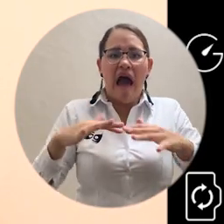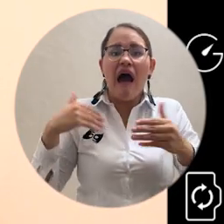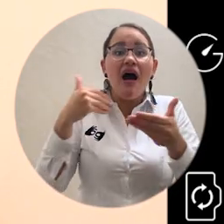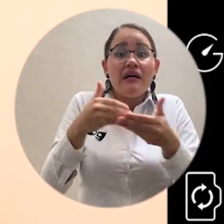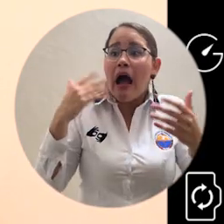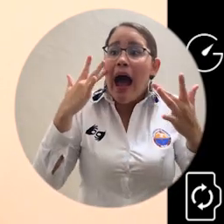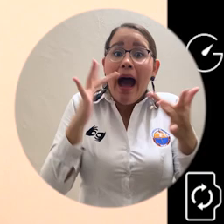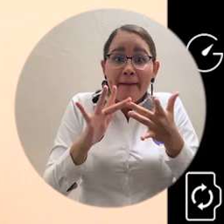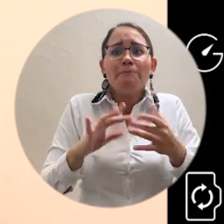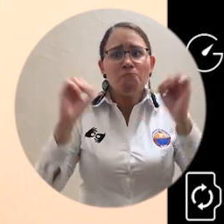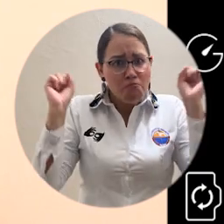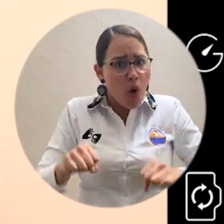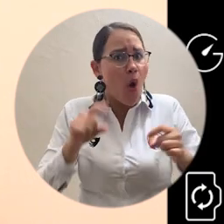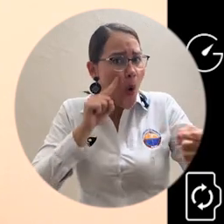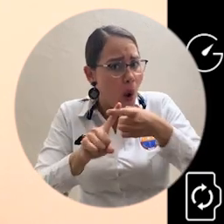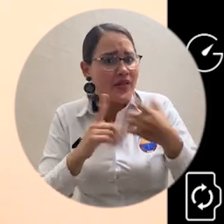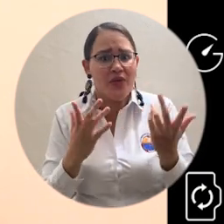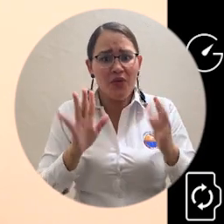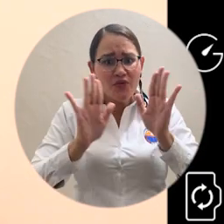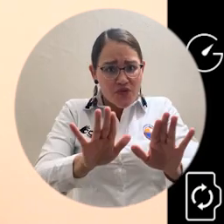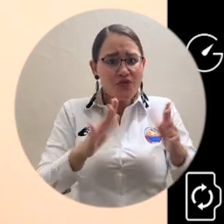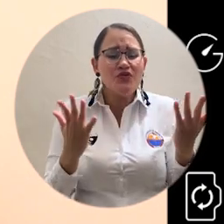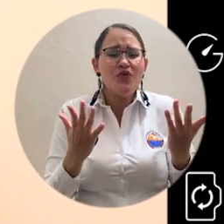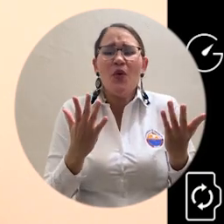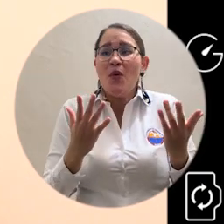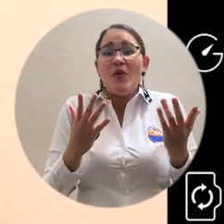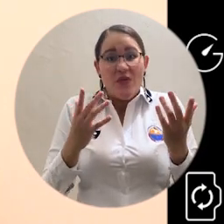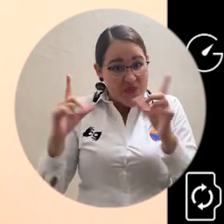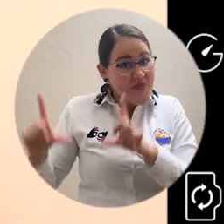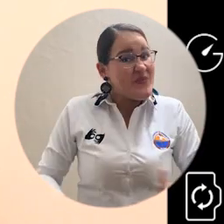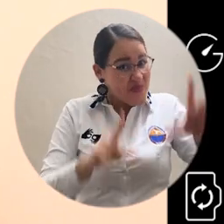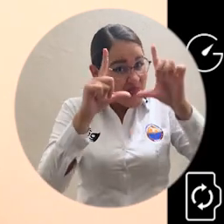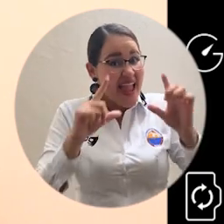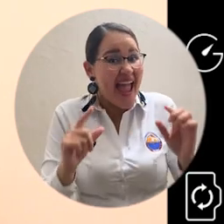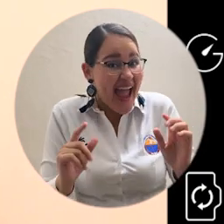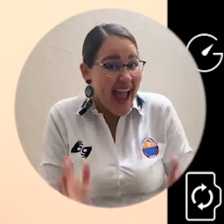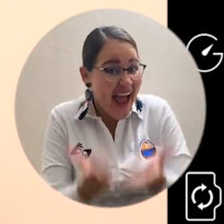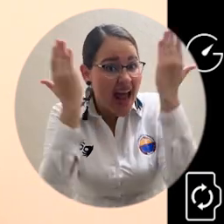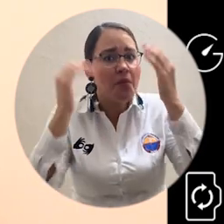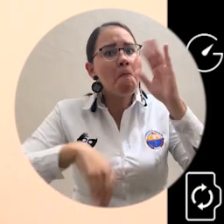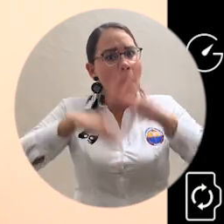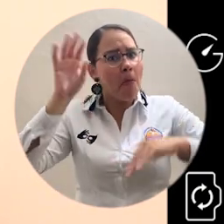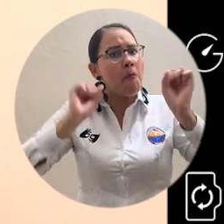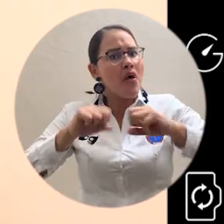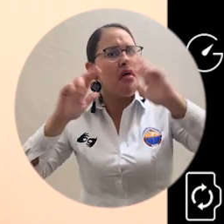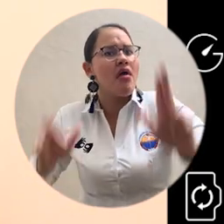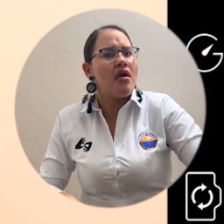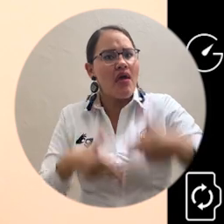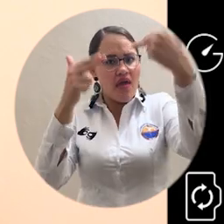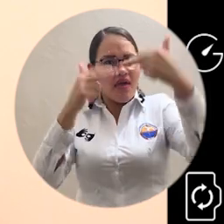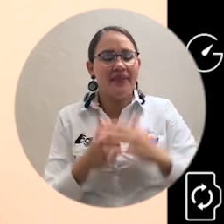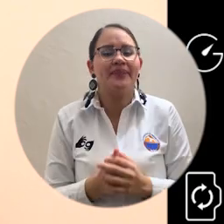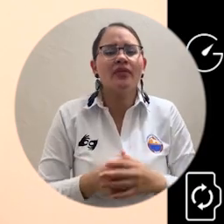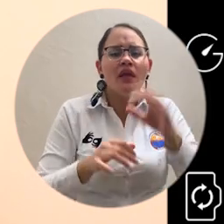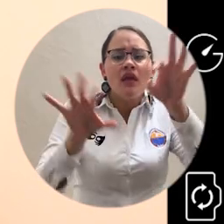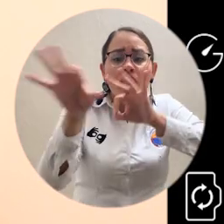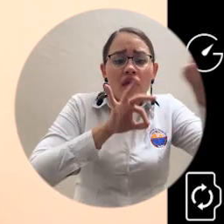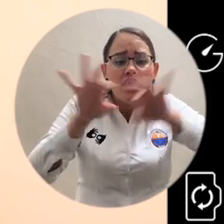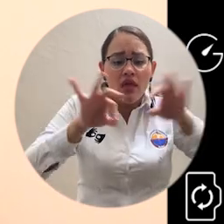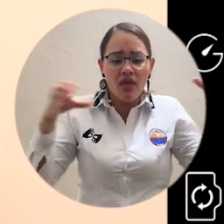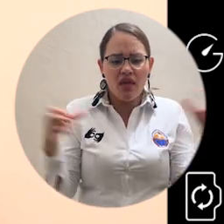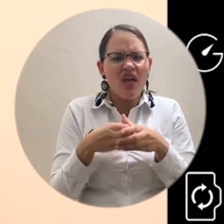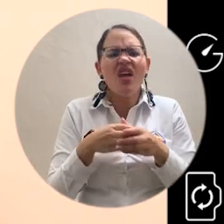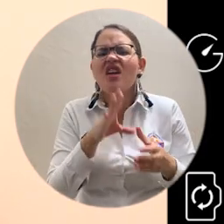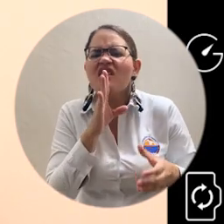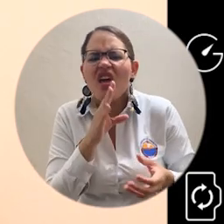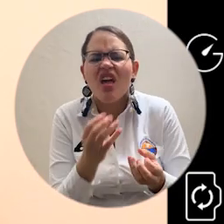modalidad virtual. Los seleccionados obtendrán un 70% de la matrícula financiado por el ICETEX y un